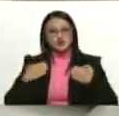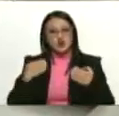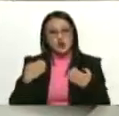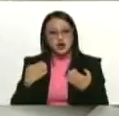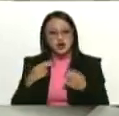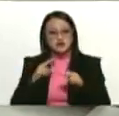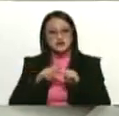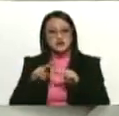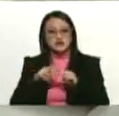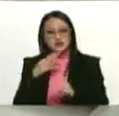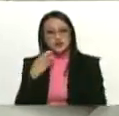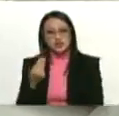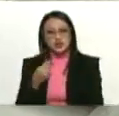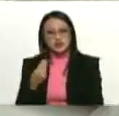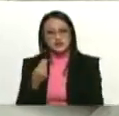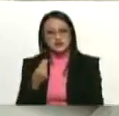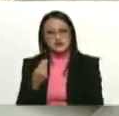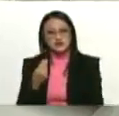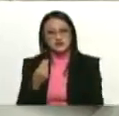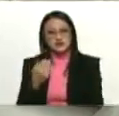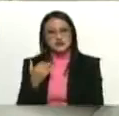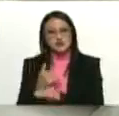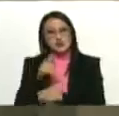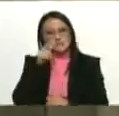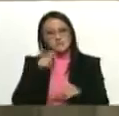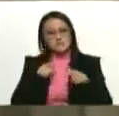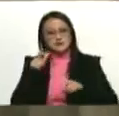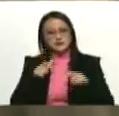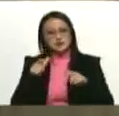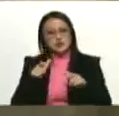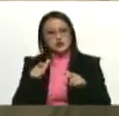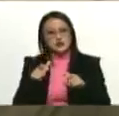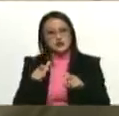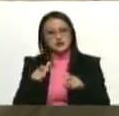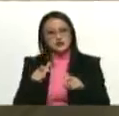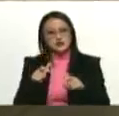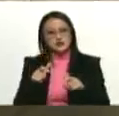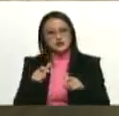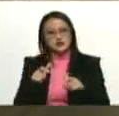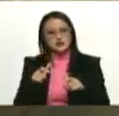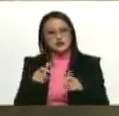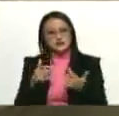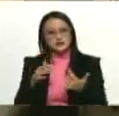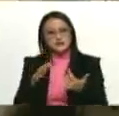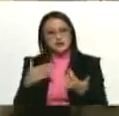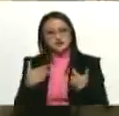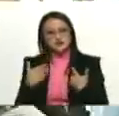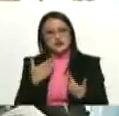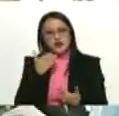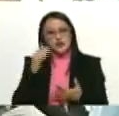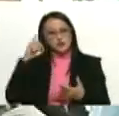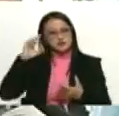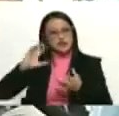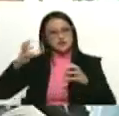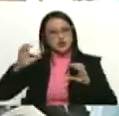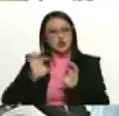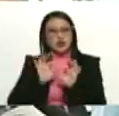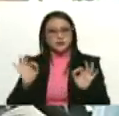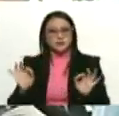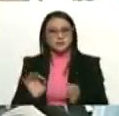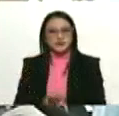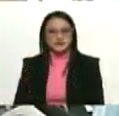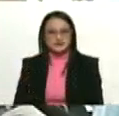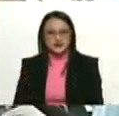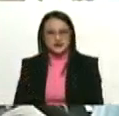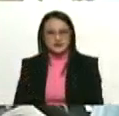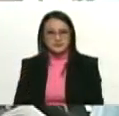niños y adolescentes, así como a personas conocidas de sufrir algún trastorno especial.